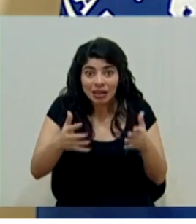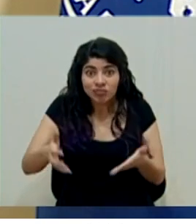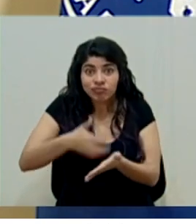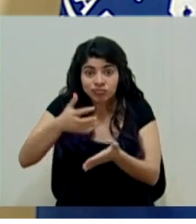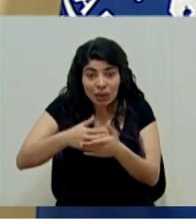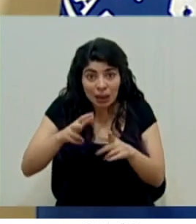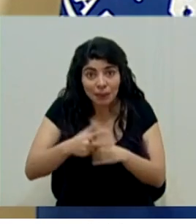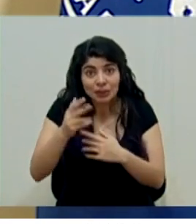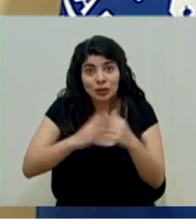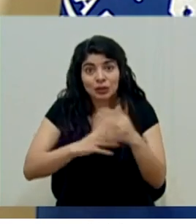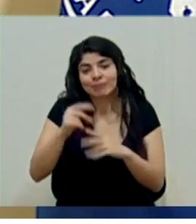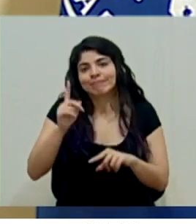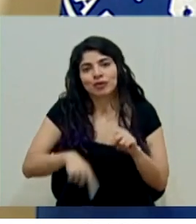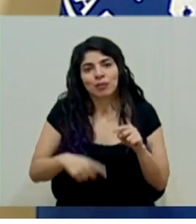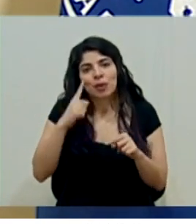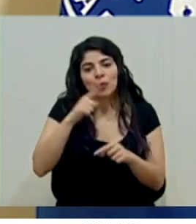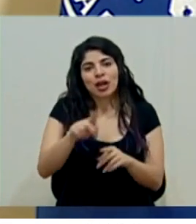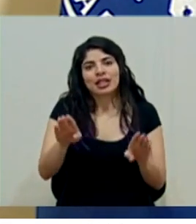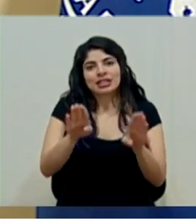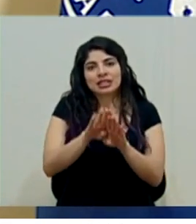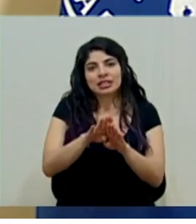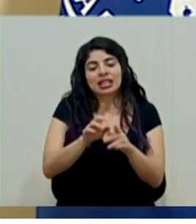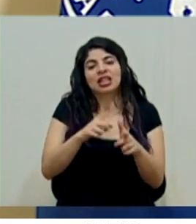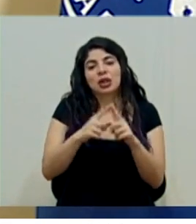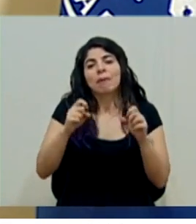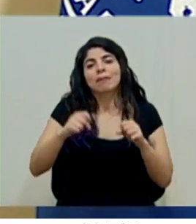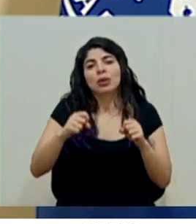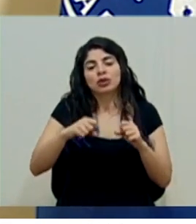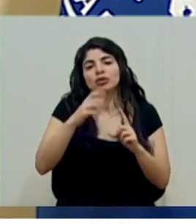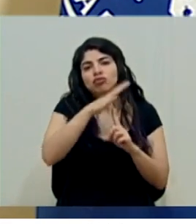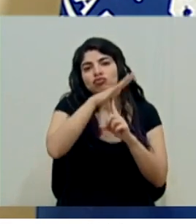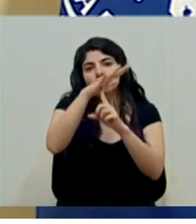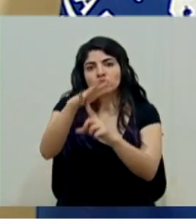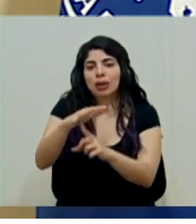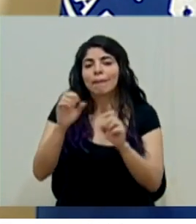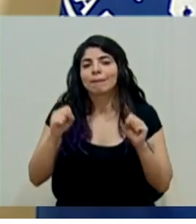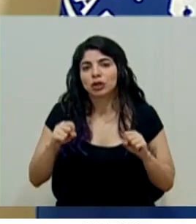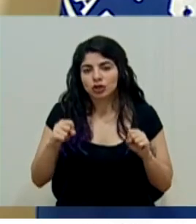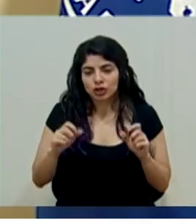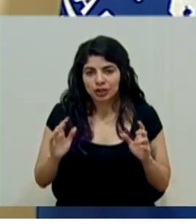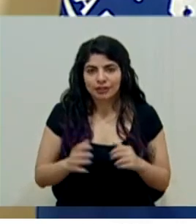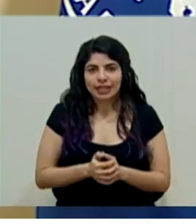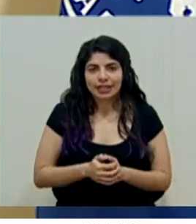eso. Entonces es muy probable que el desplazamiento tenga que ser por aire.